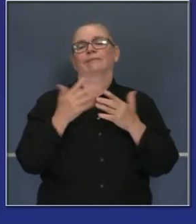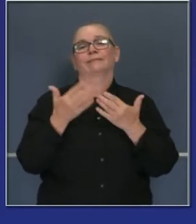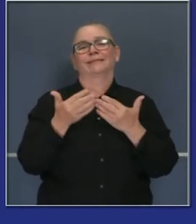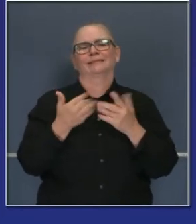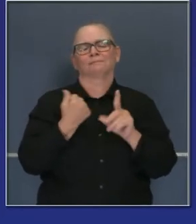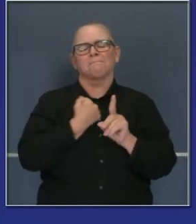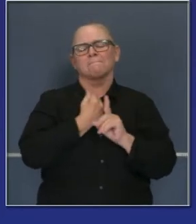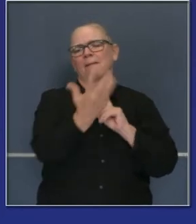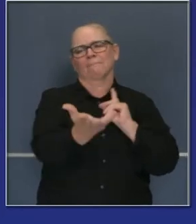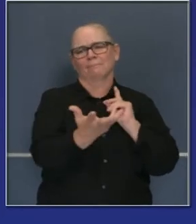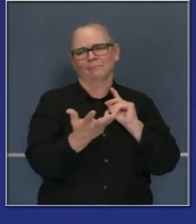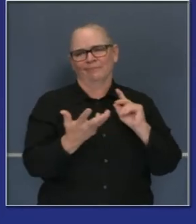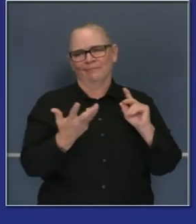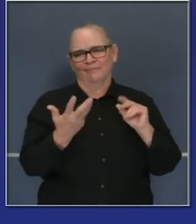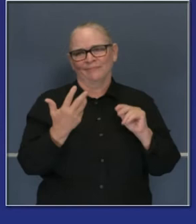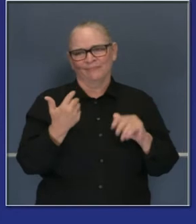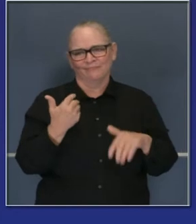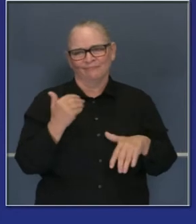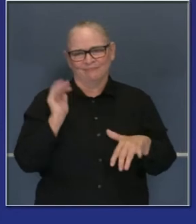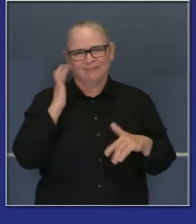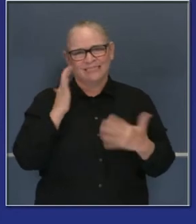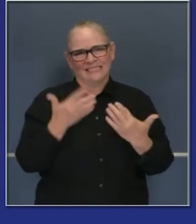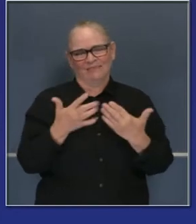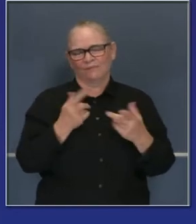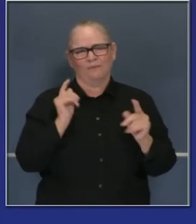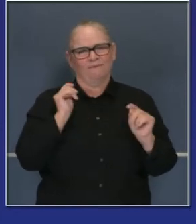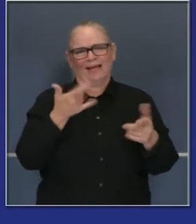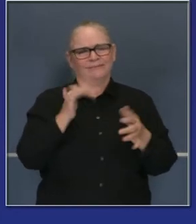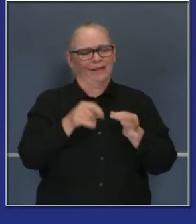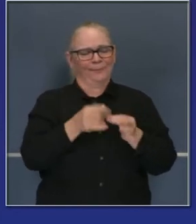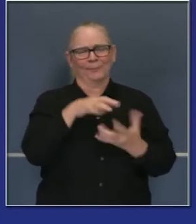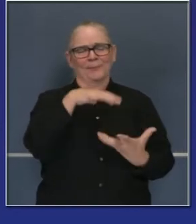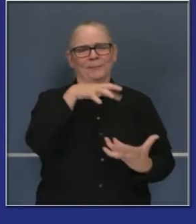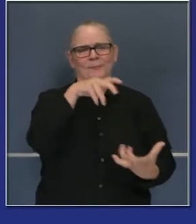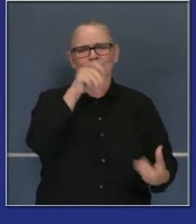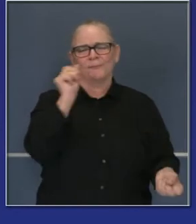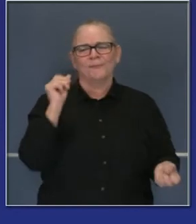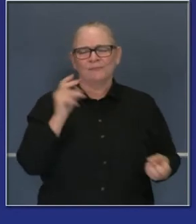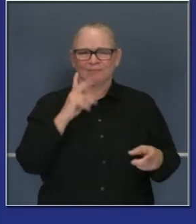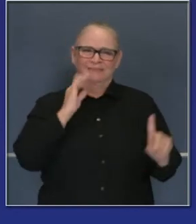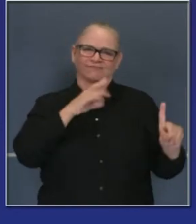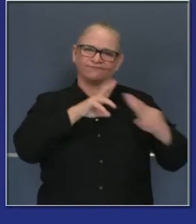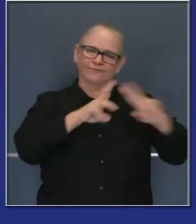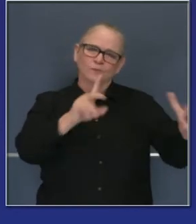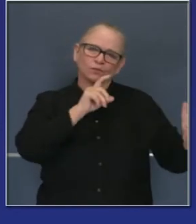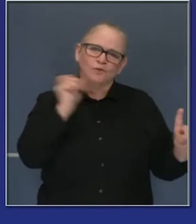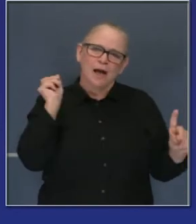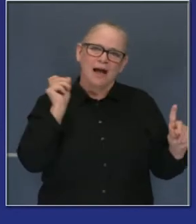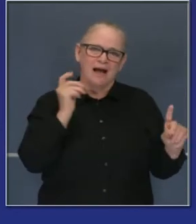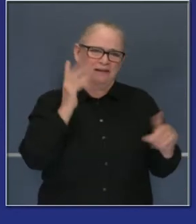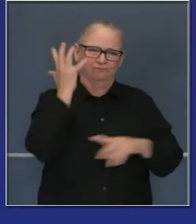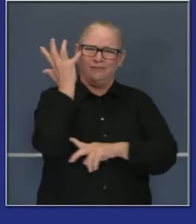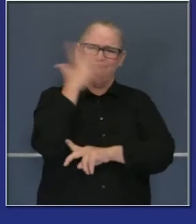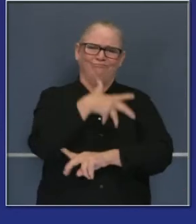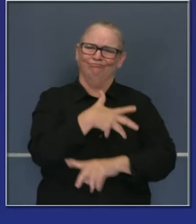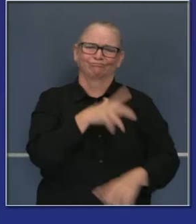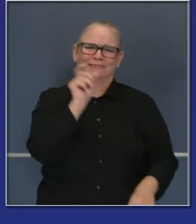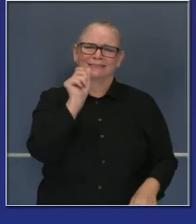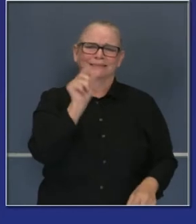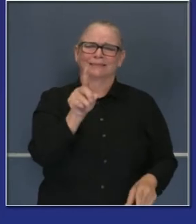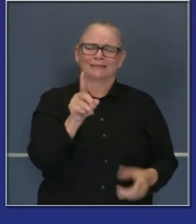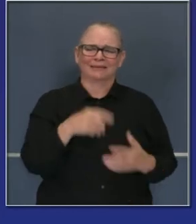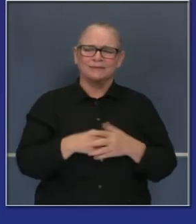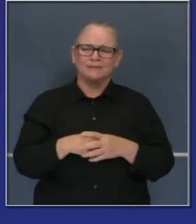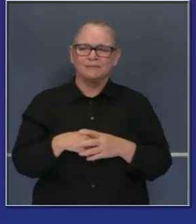convertido en una receta para condiciones de mucha dificultad y esas condiciones llevan a lo que llamamos a mega